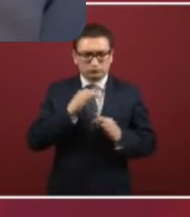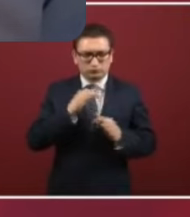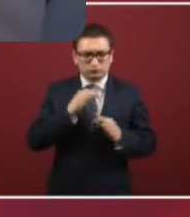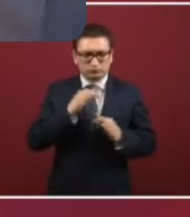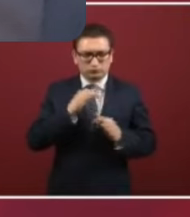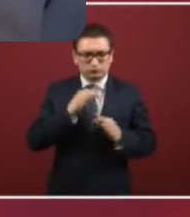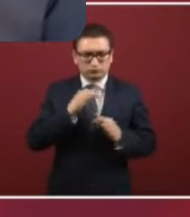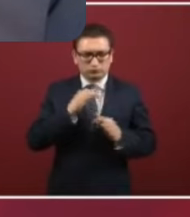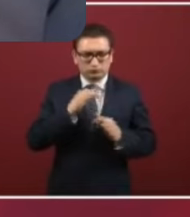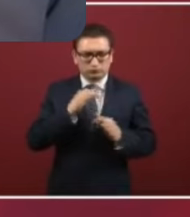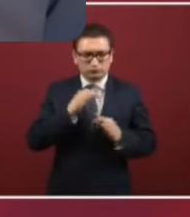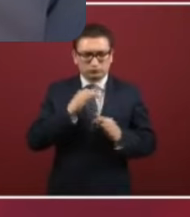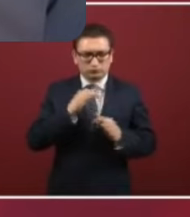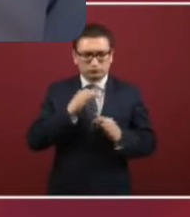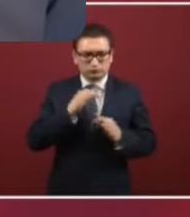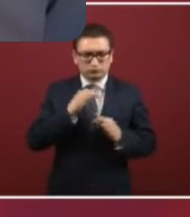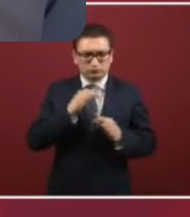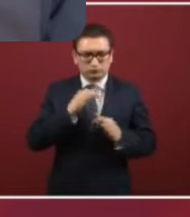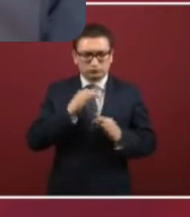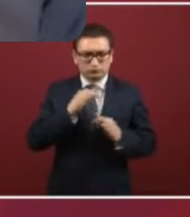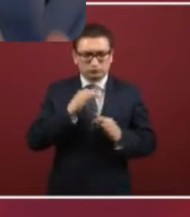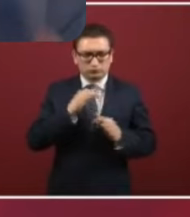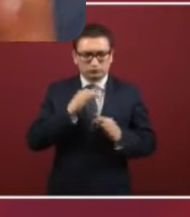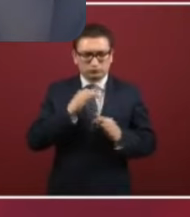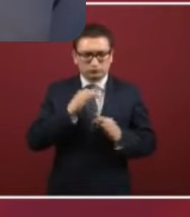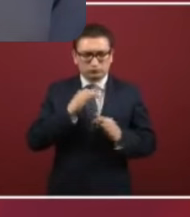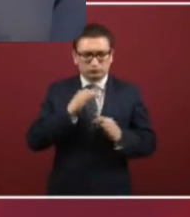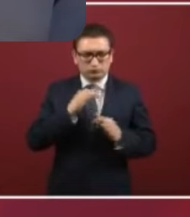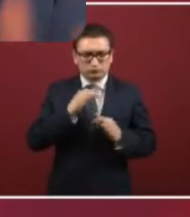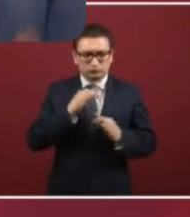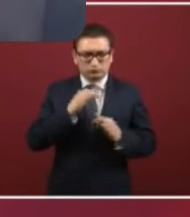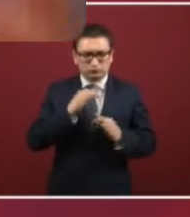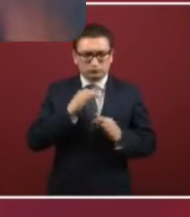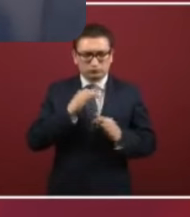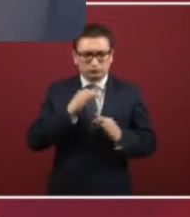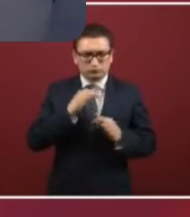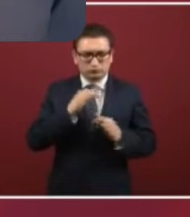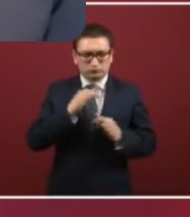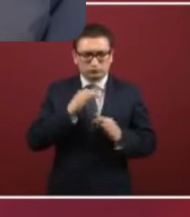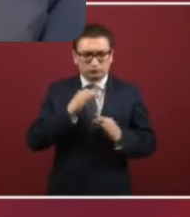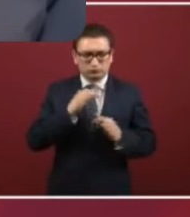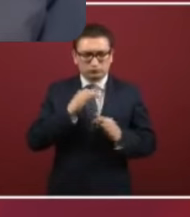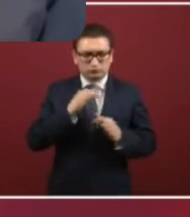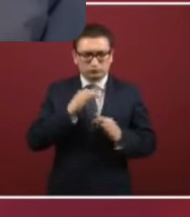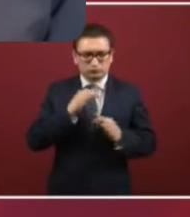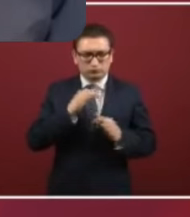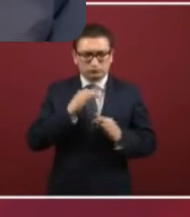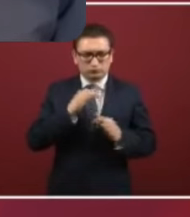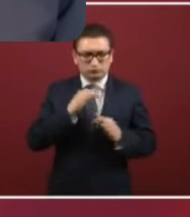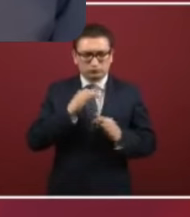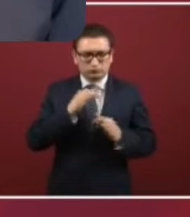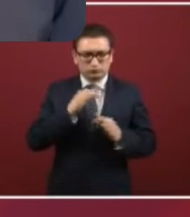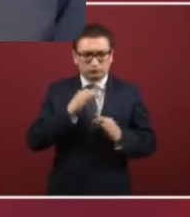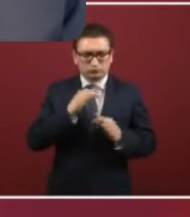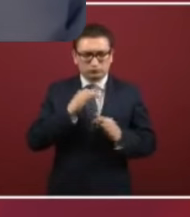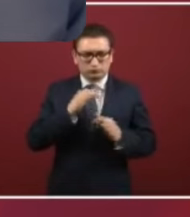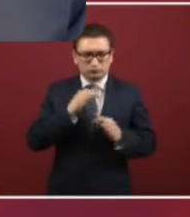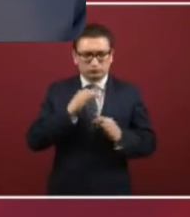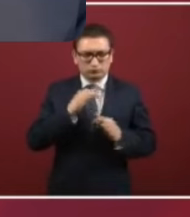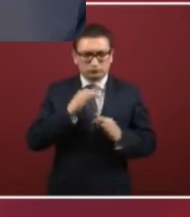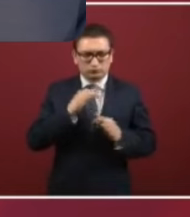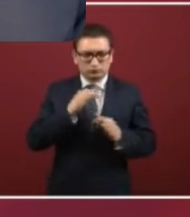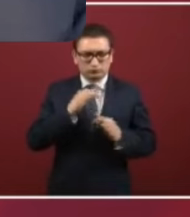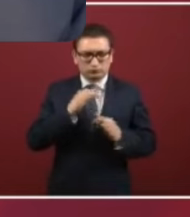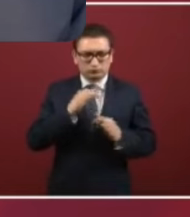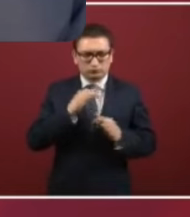complica, cuando no se hace una política responsable, es donde entra la politiquería y es ahí donde se complica